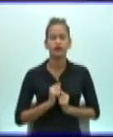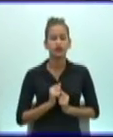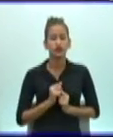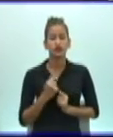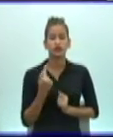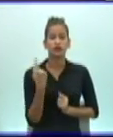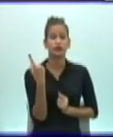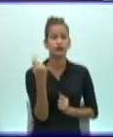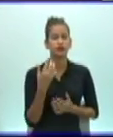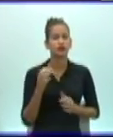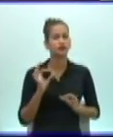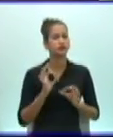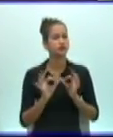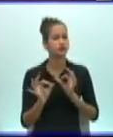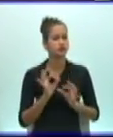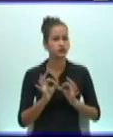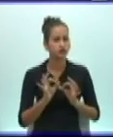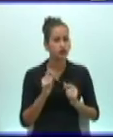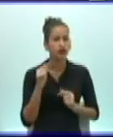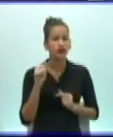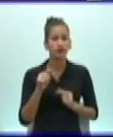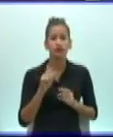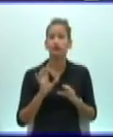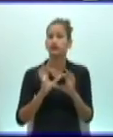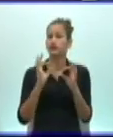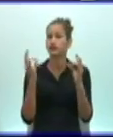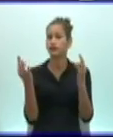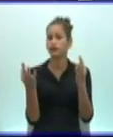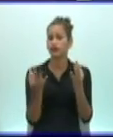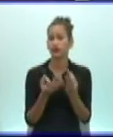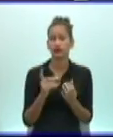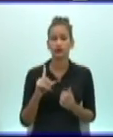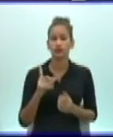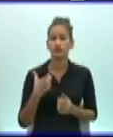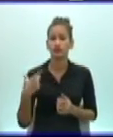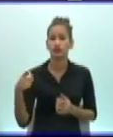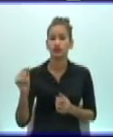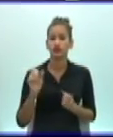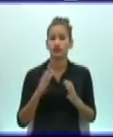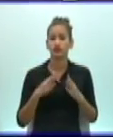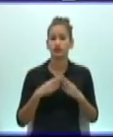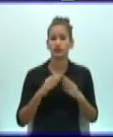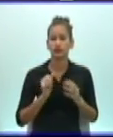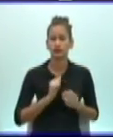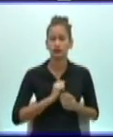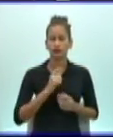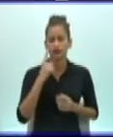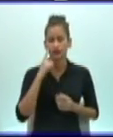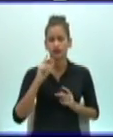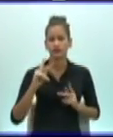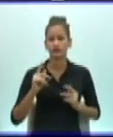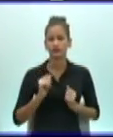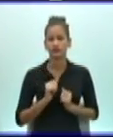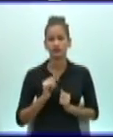Solo pido que te cuides, que cuides a tu familia, que no salgas de casa, porque quiero verte muy pronto.